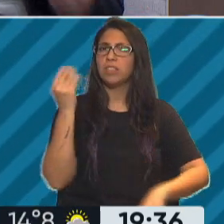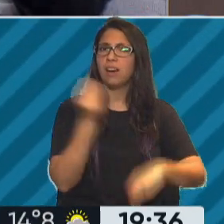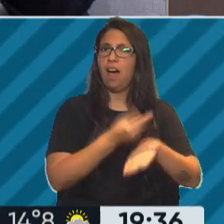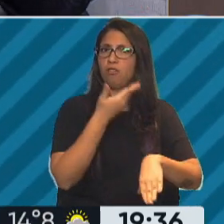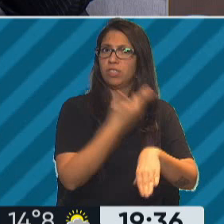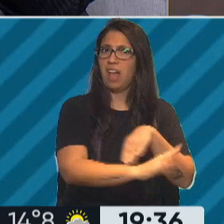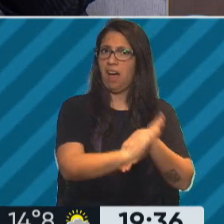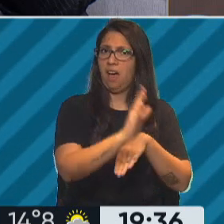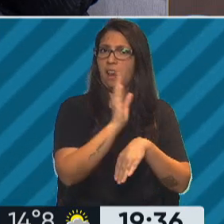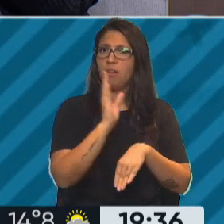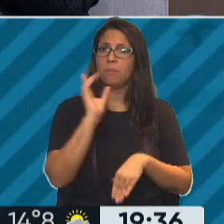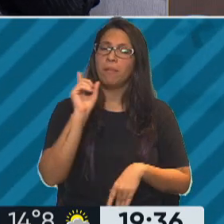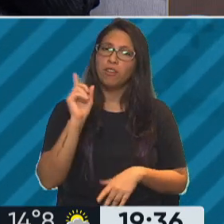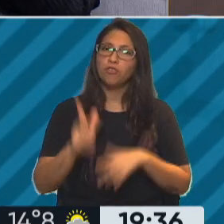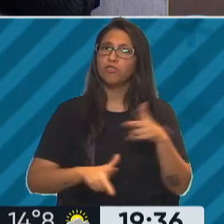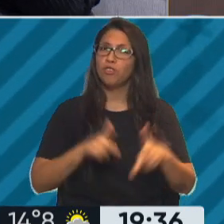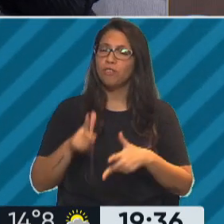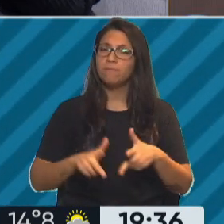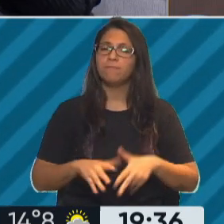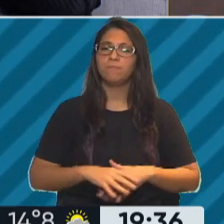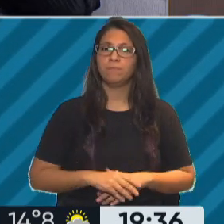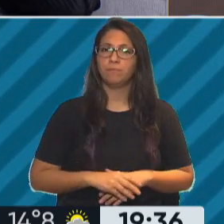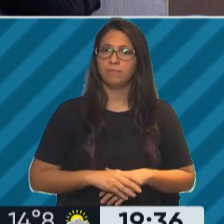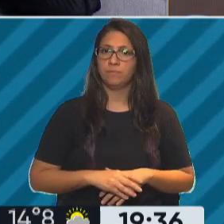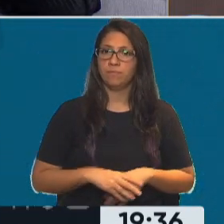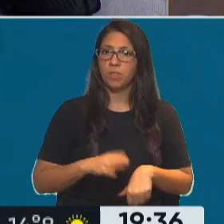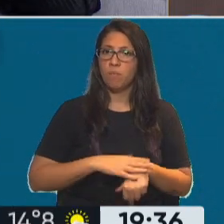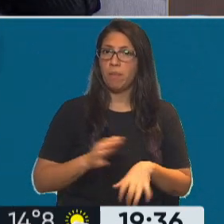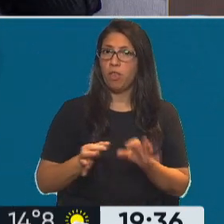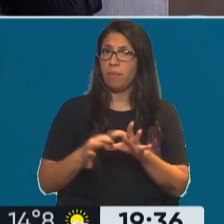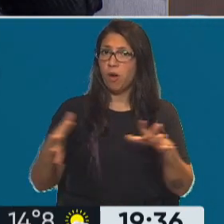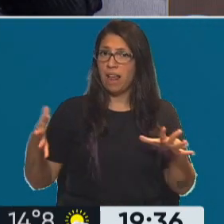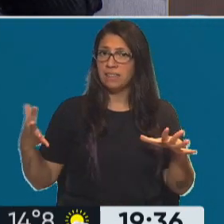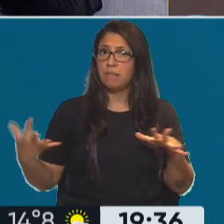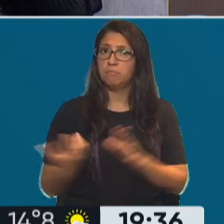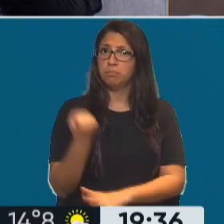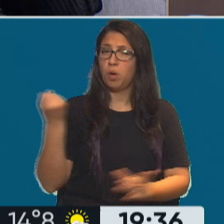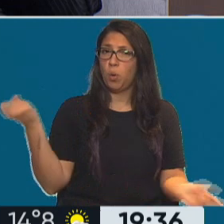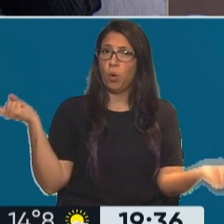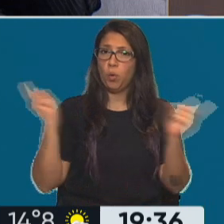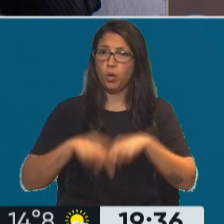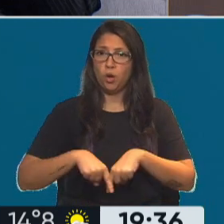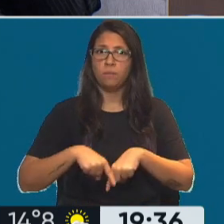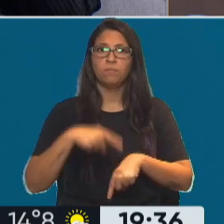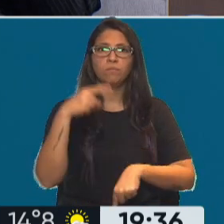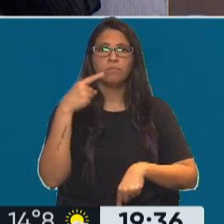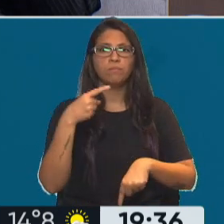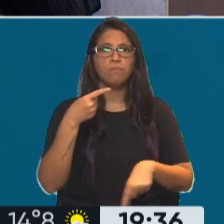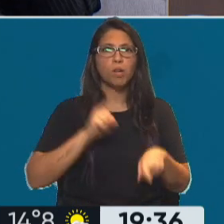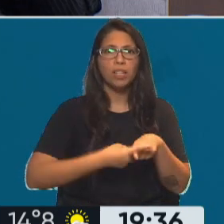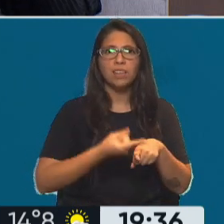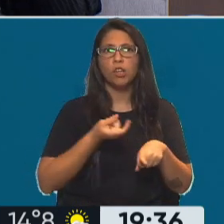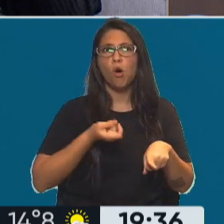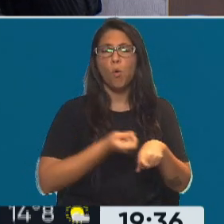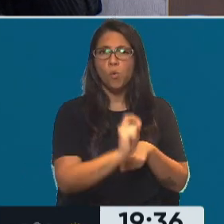Así es. Lo que me refiero es que después de la consagración de la democracia, este proceso de judicialización de la política o